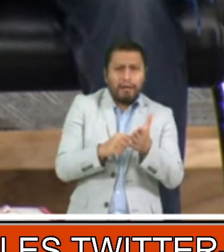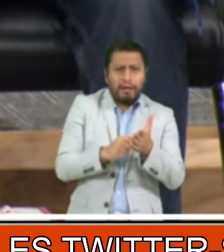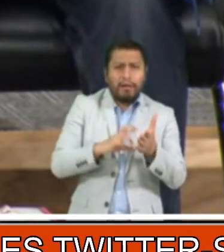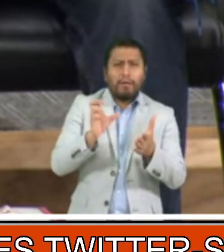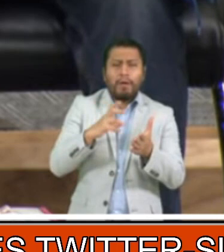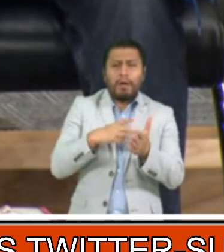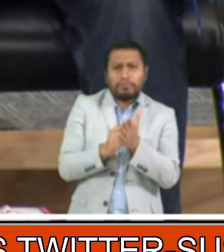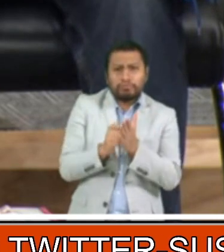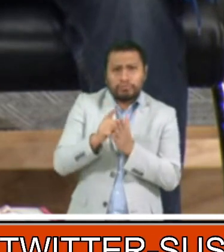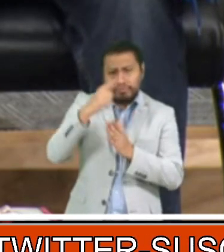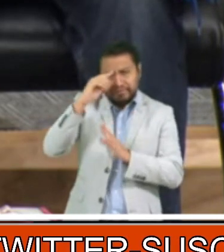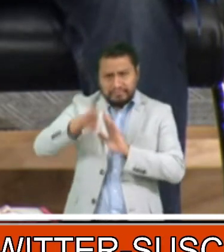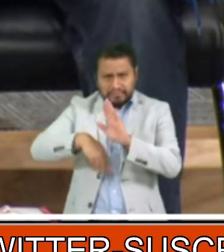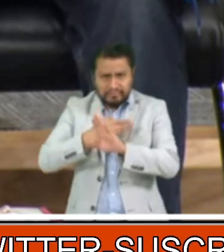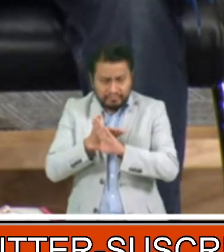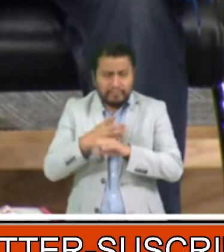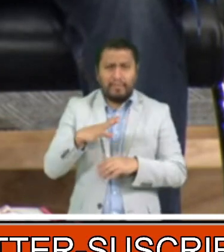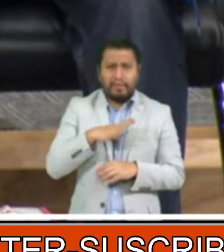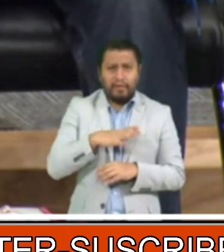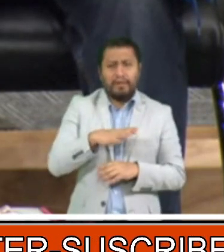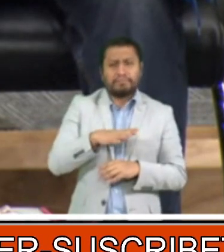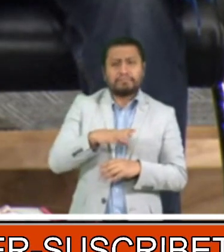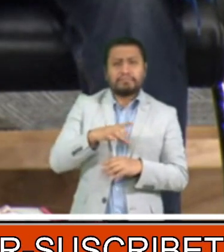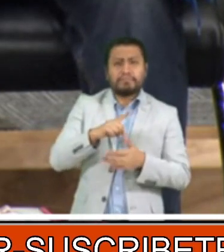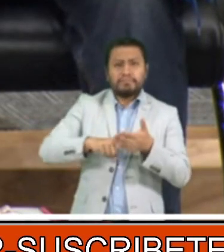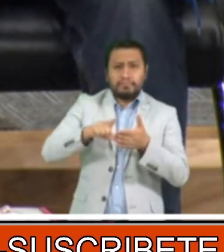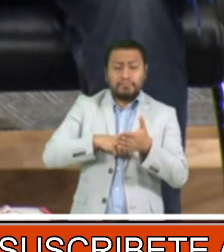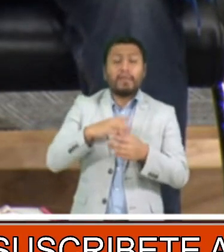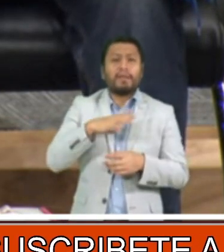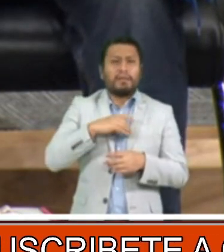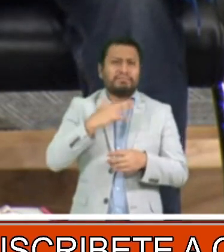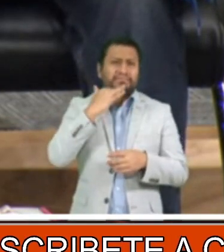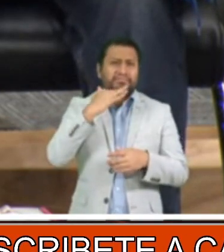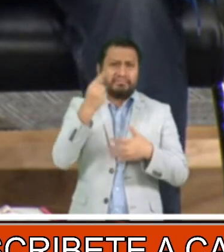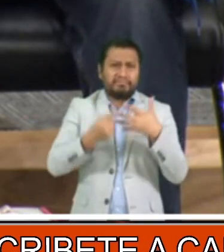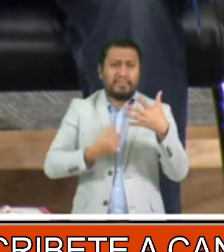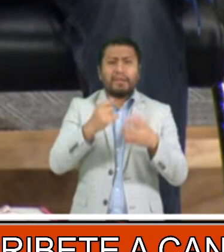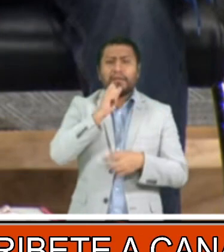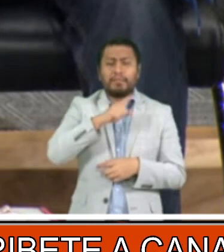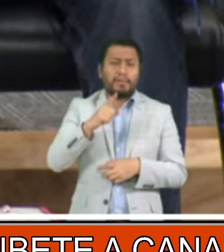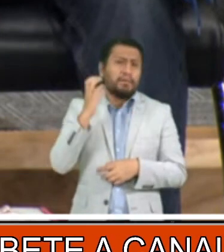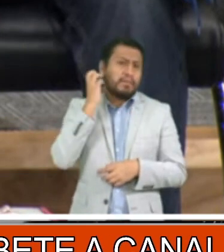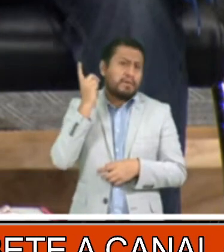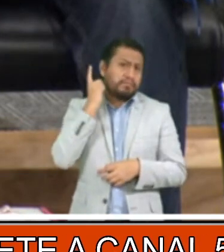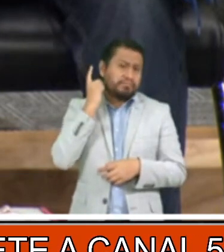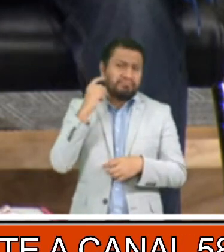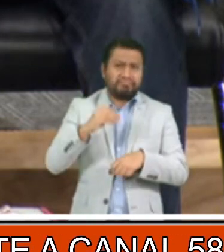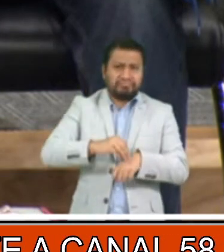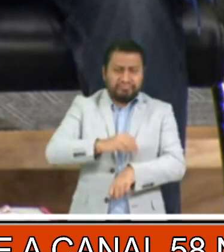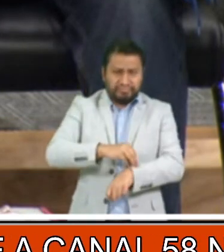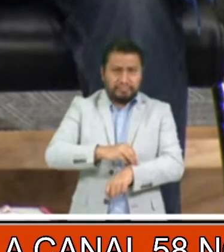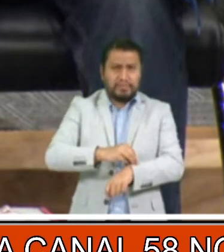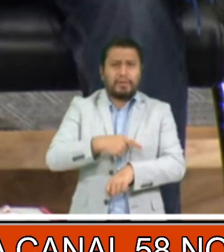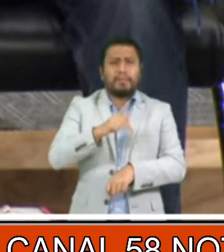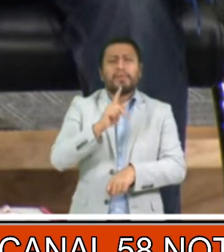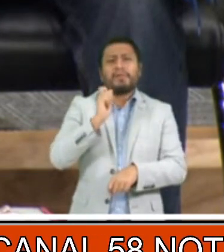de desafuero y en el procedimiento seguido ante la sección instructora de la Cámara de Diputados. Pero la intención